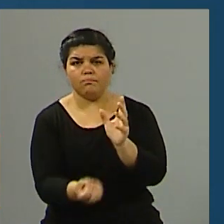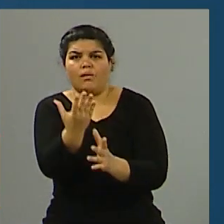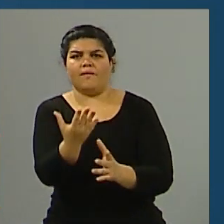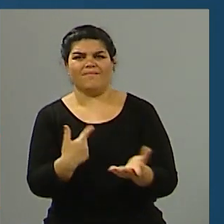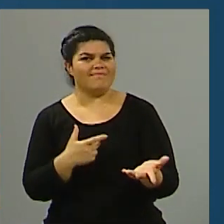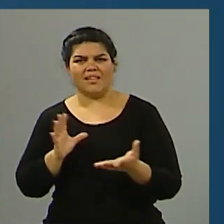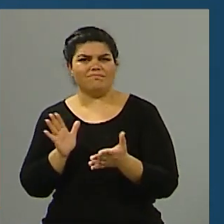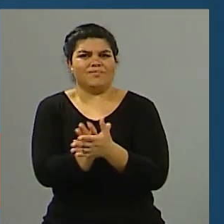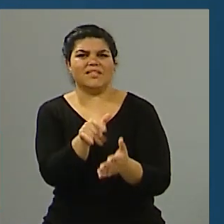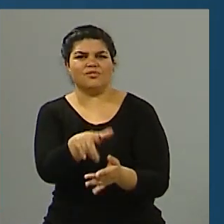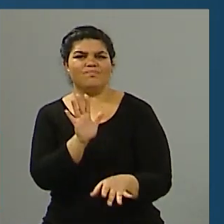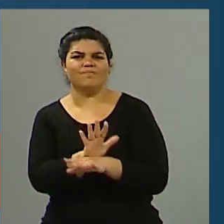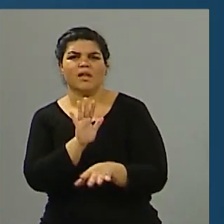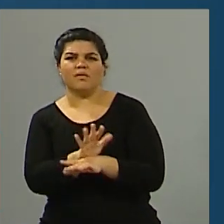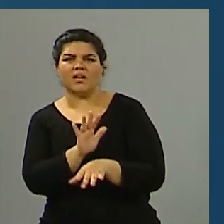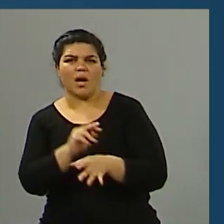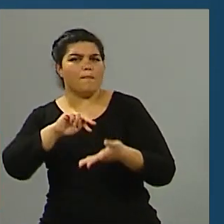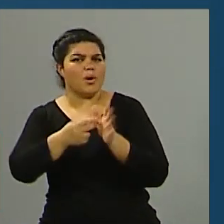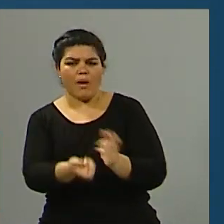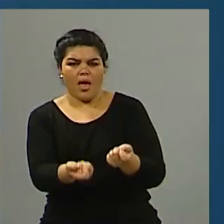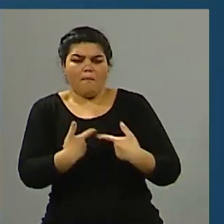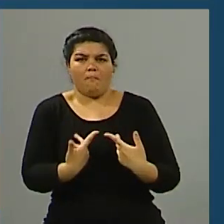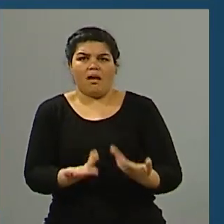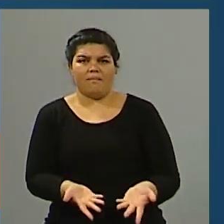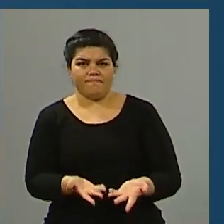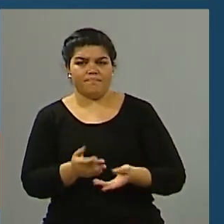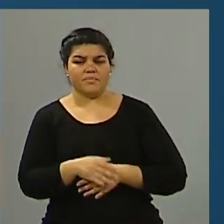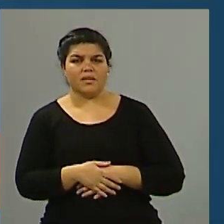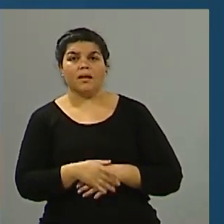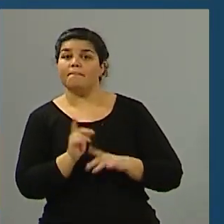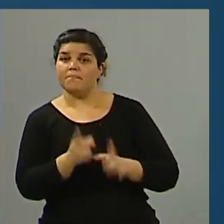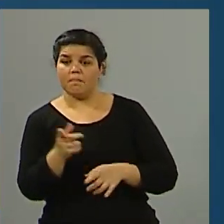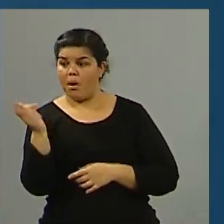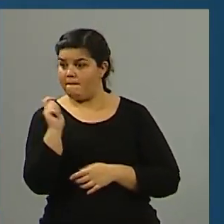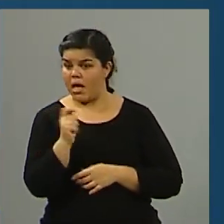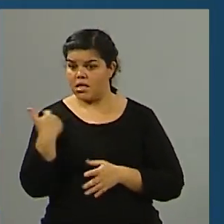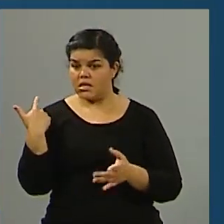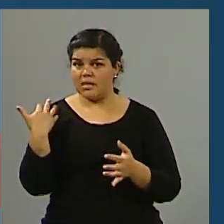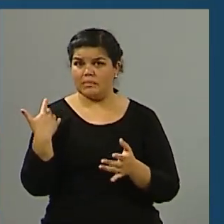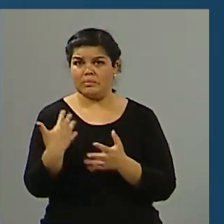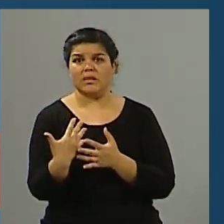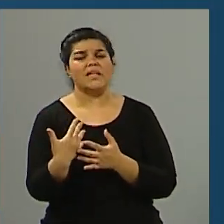nosotros, que digamos que, ya le digo, Claudia, son meses tremendamente complicados, son